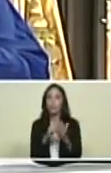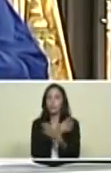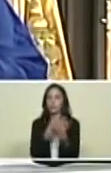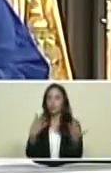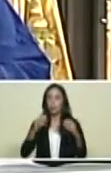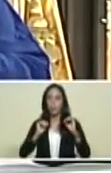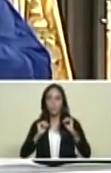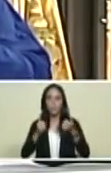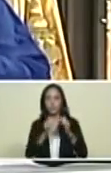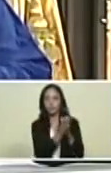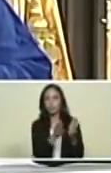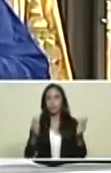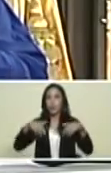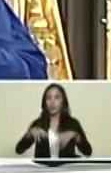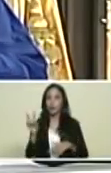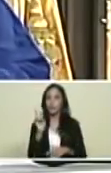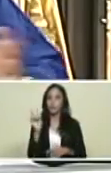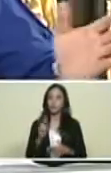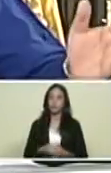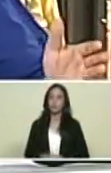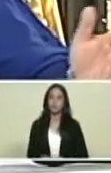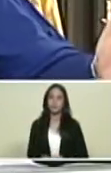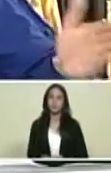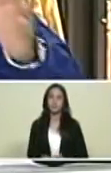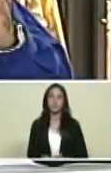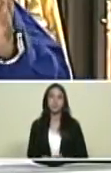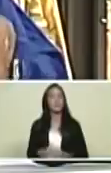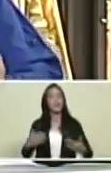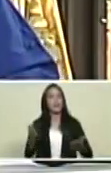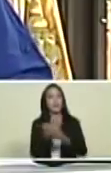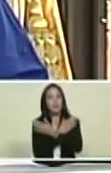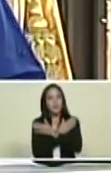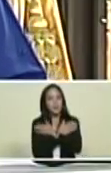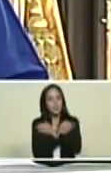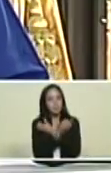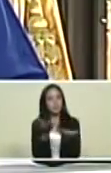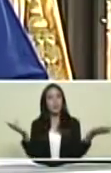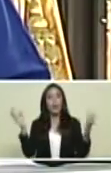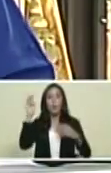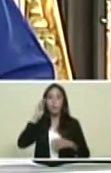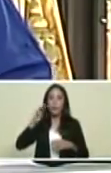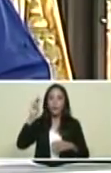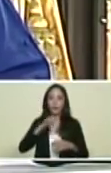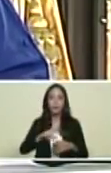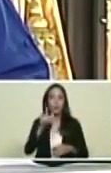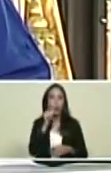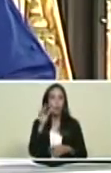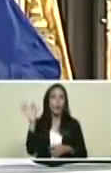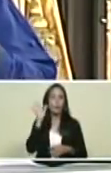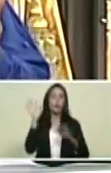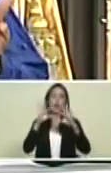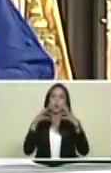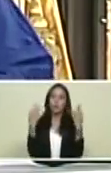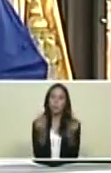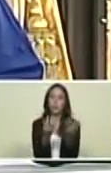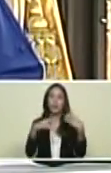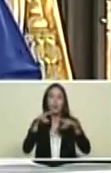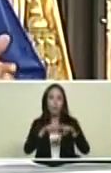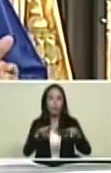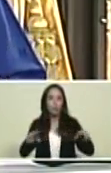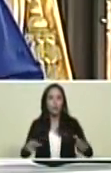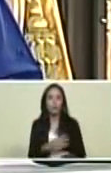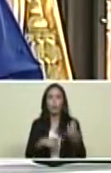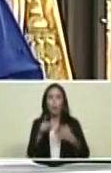2018-2019 en la República Bolivariana de Venezuela. Felicidades a los maestros, a las maestras, a la familia, a los niños, a